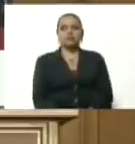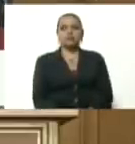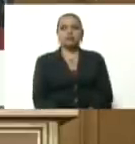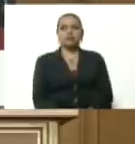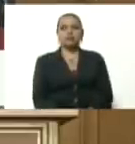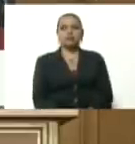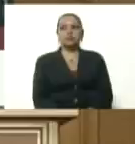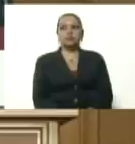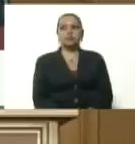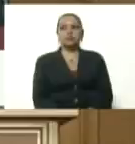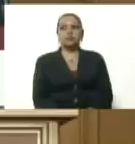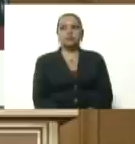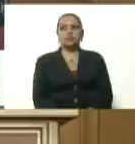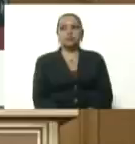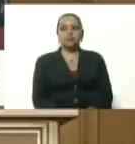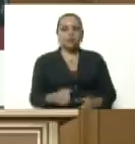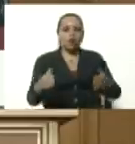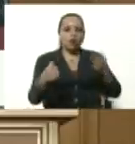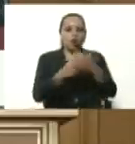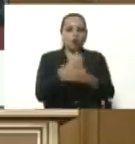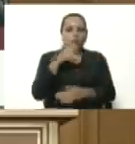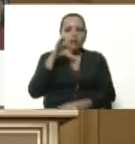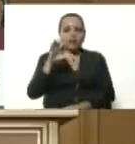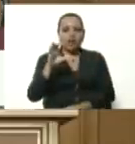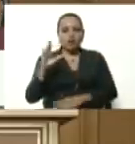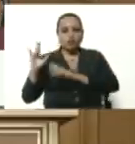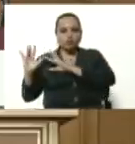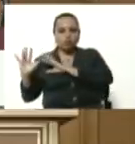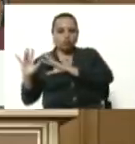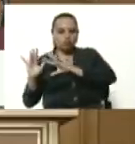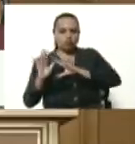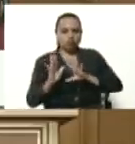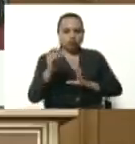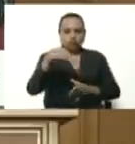este de golpe de Estado, de incursión...